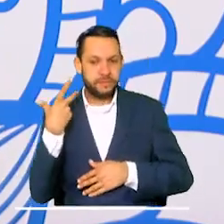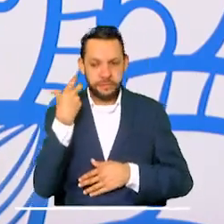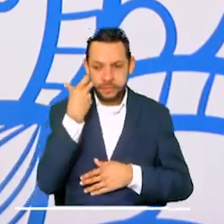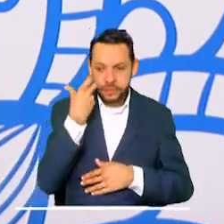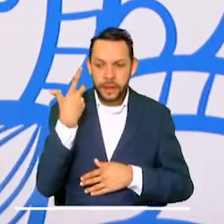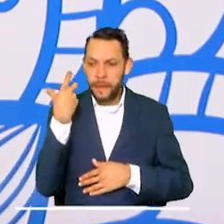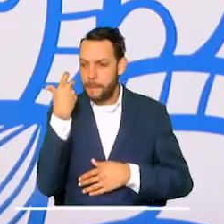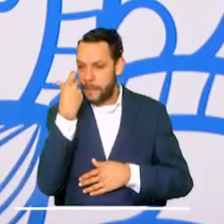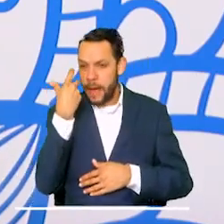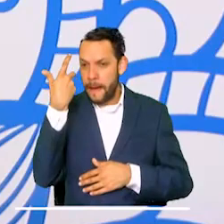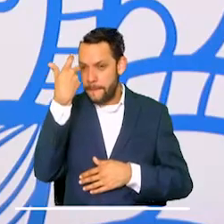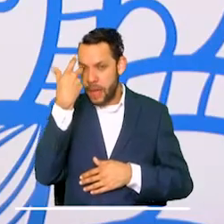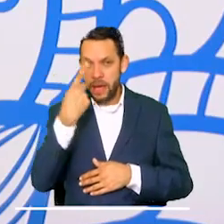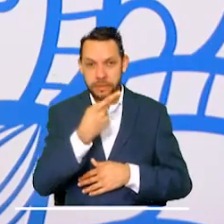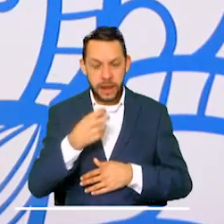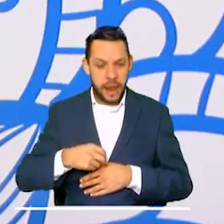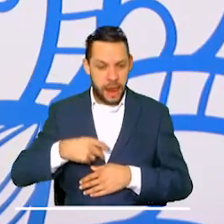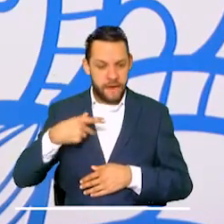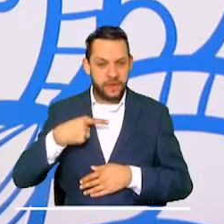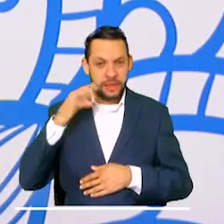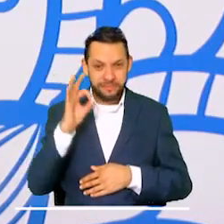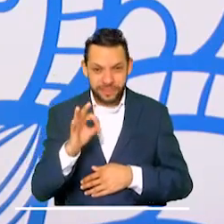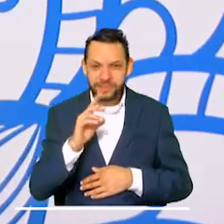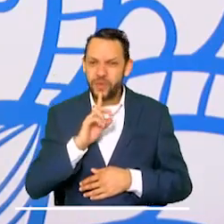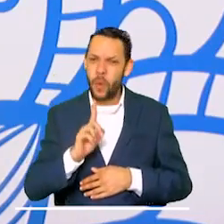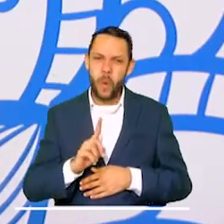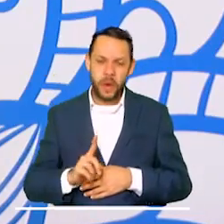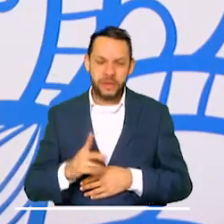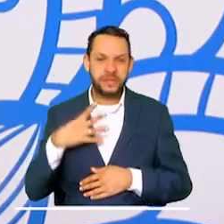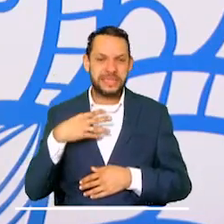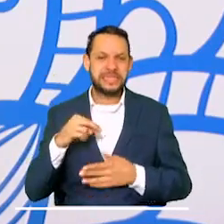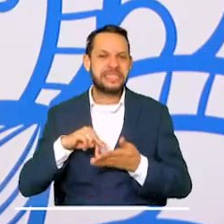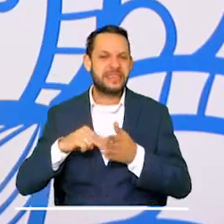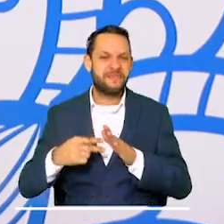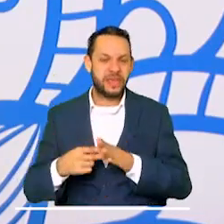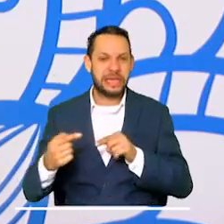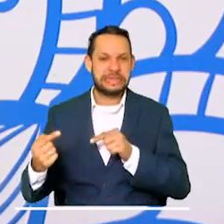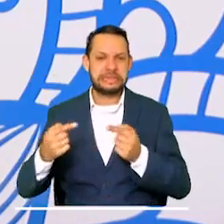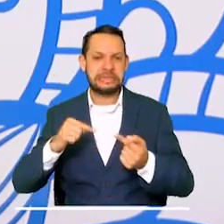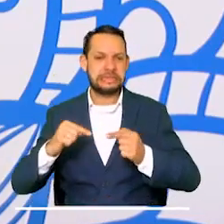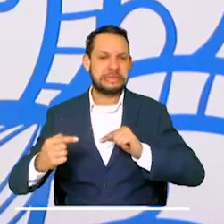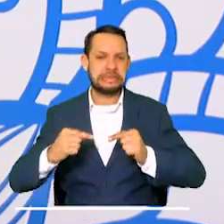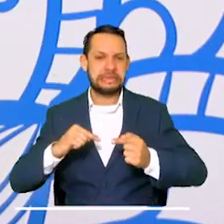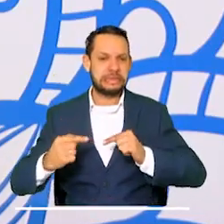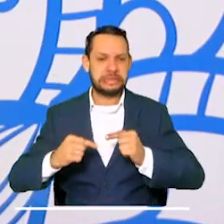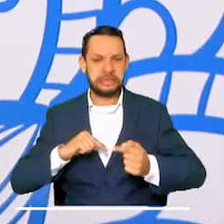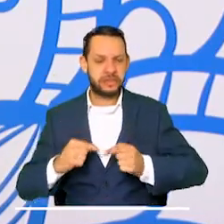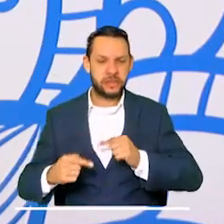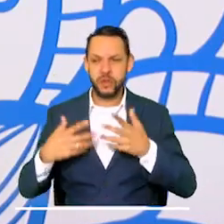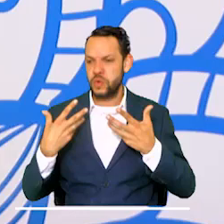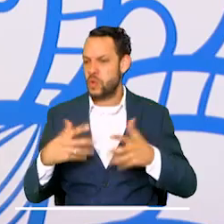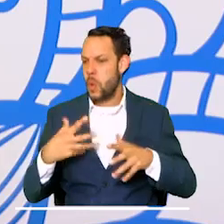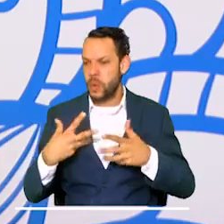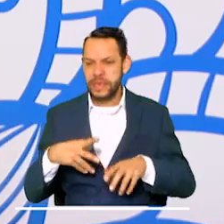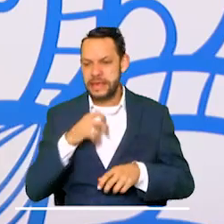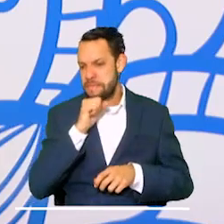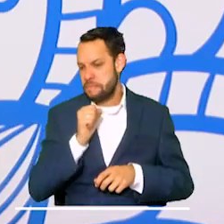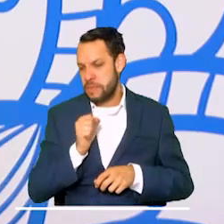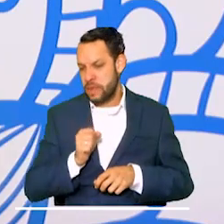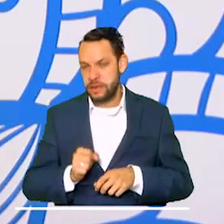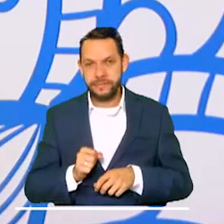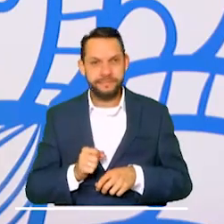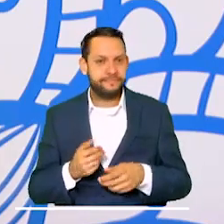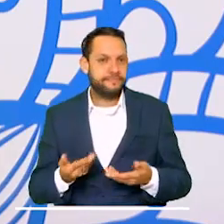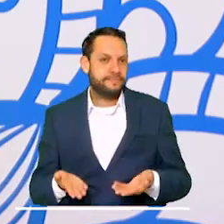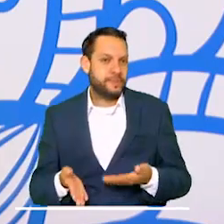realmente no estamos buscando calidad de vida, sino estamos peleando contra ese cambio natural que es el envejecimiento. Y no hay nada